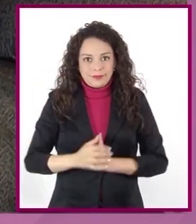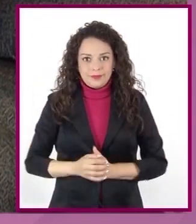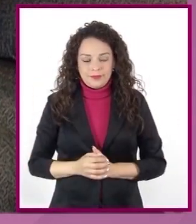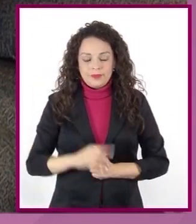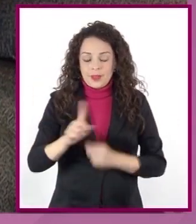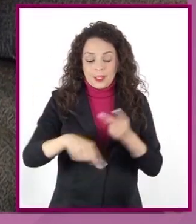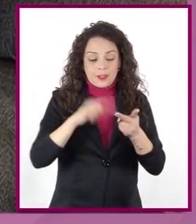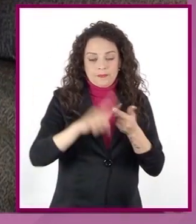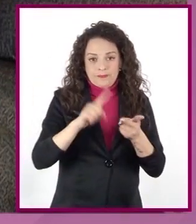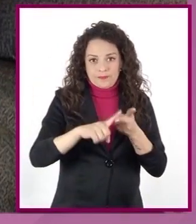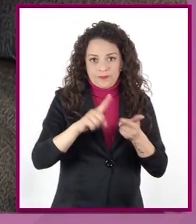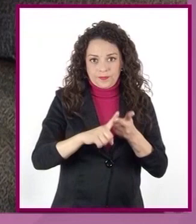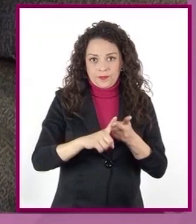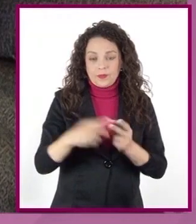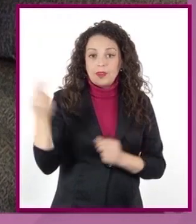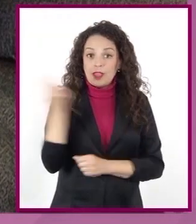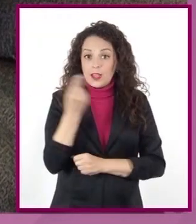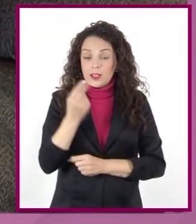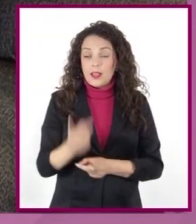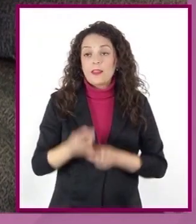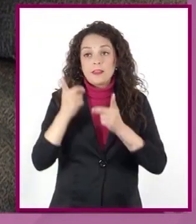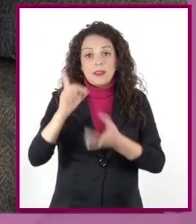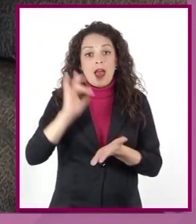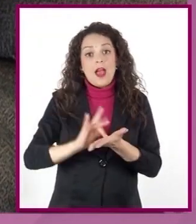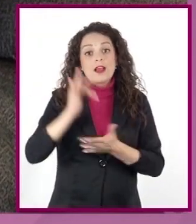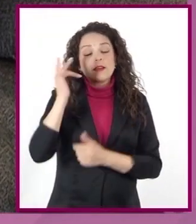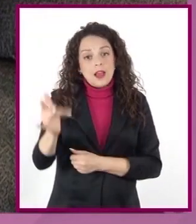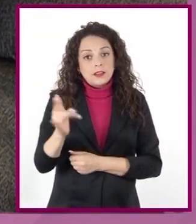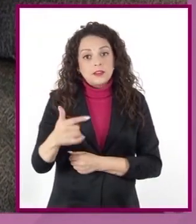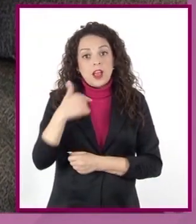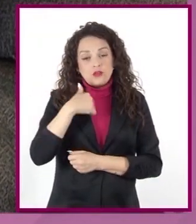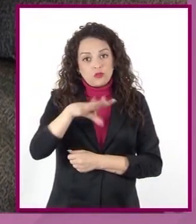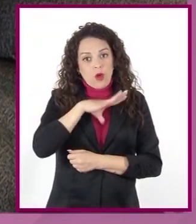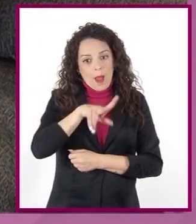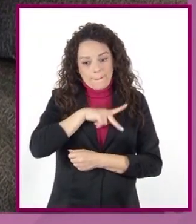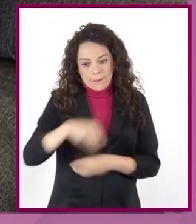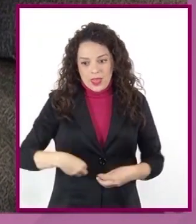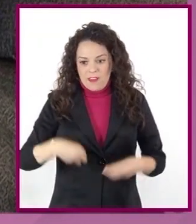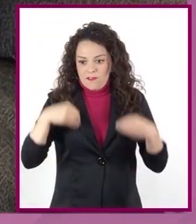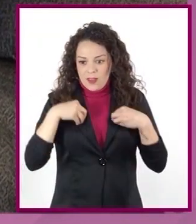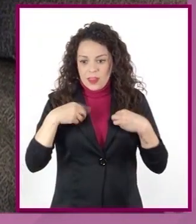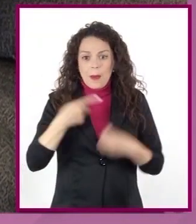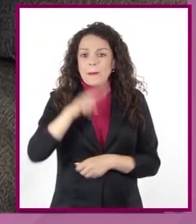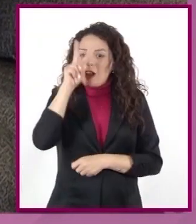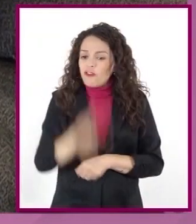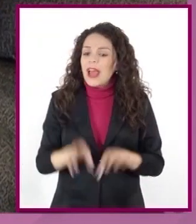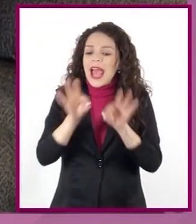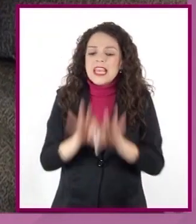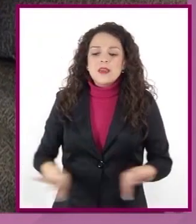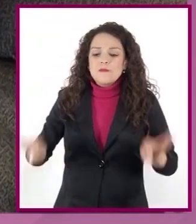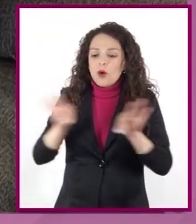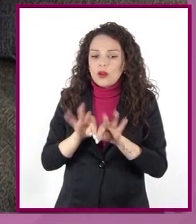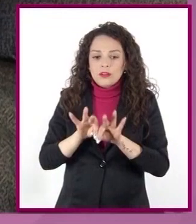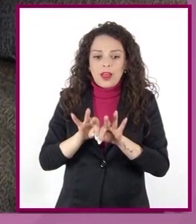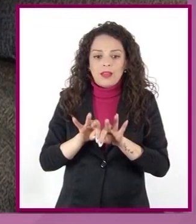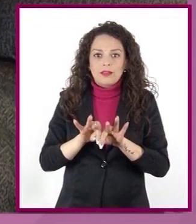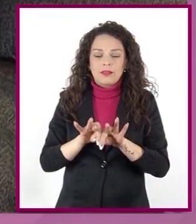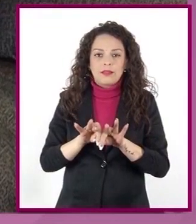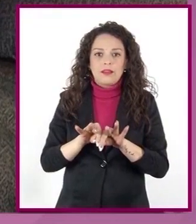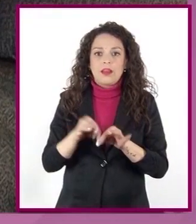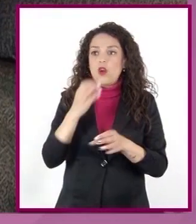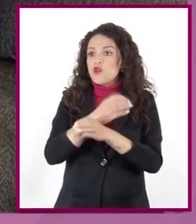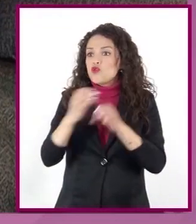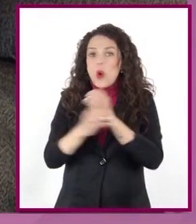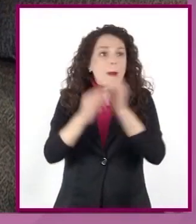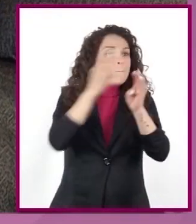que valores y agradezcas lo que tienes en tu vida. Pero me refiero a lo realmente importante en tu vida. No solo lo material, que sé que lo material es